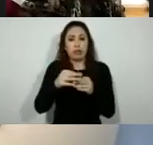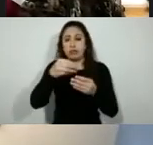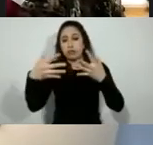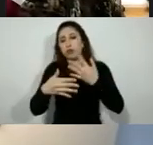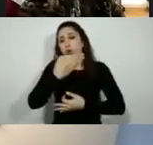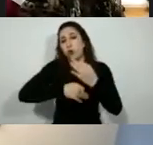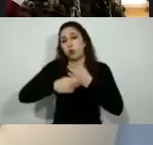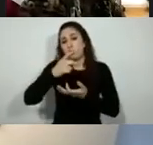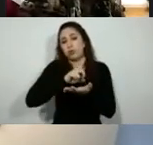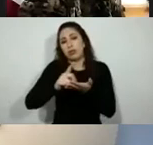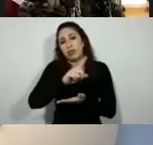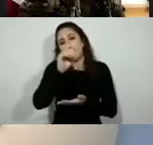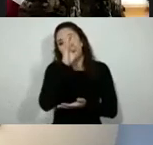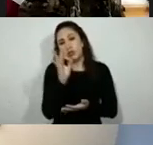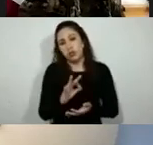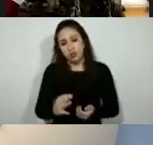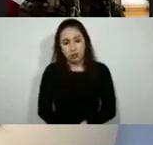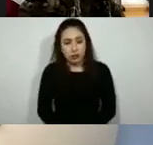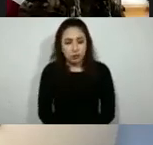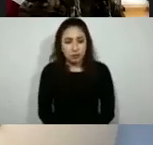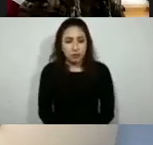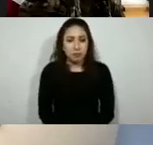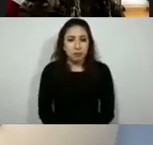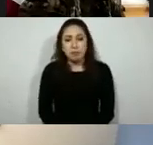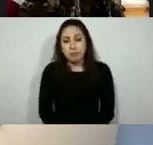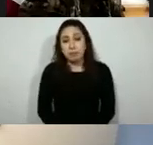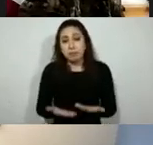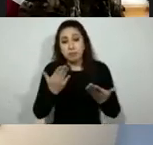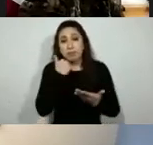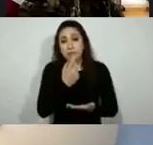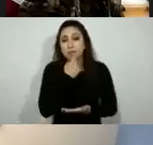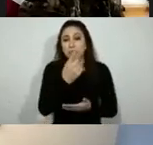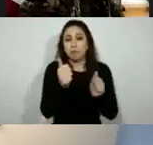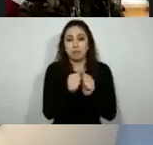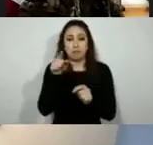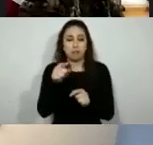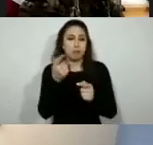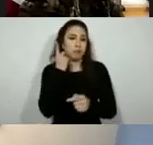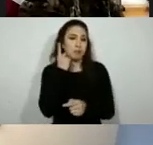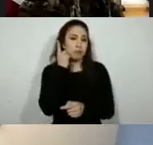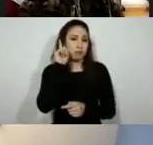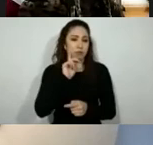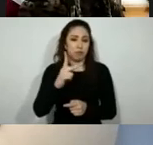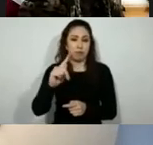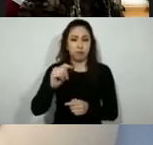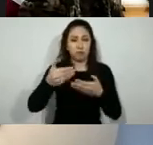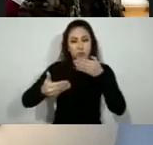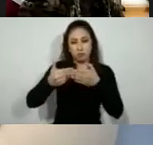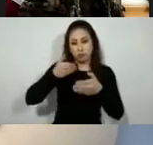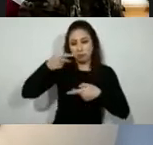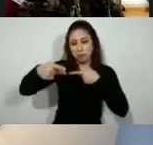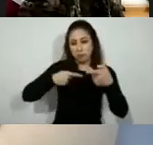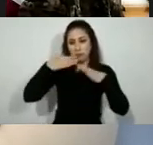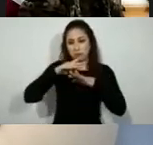plenamente. Quiero comentarle a las diputadas del PT que preguntaron sobre este asunto de las